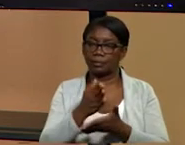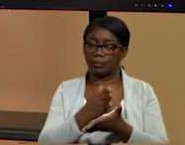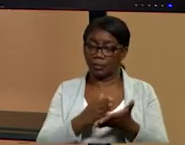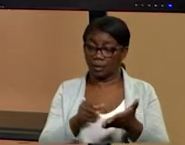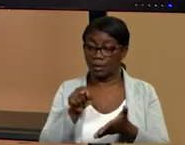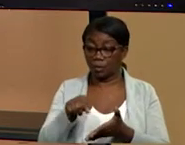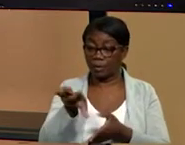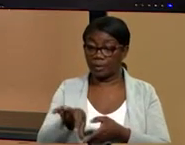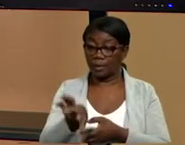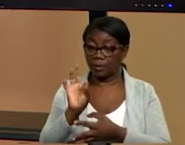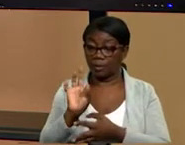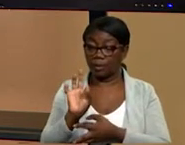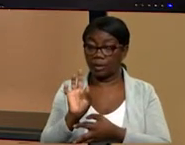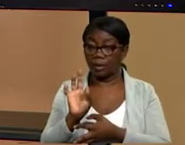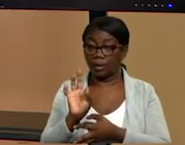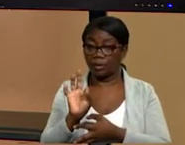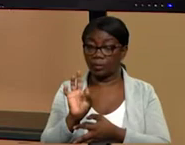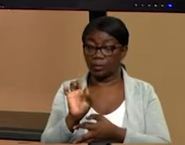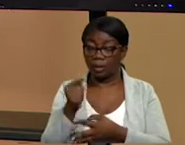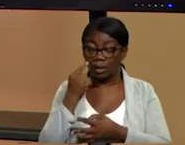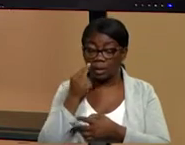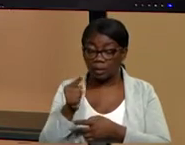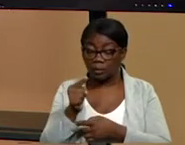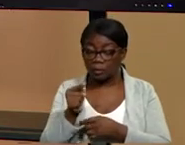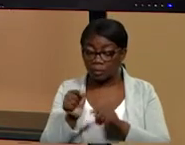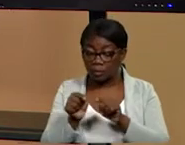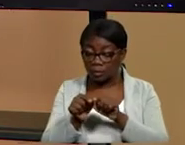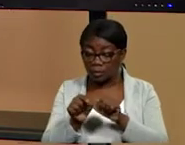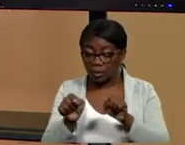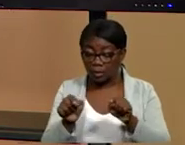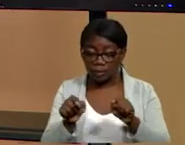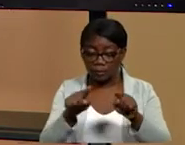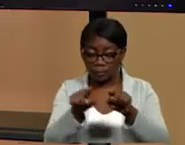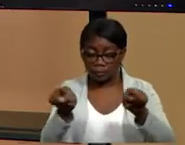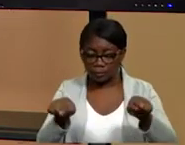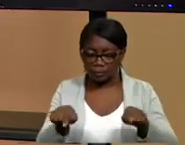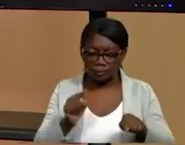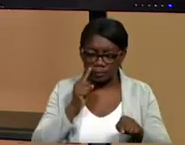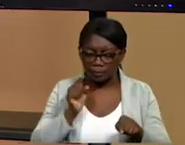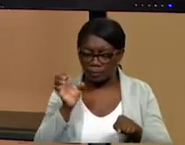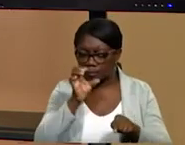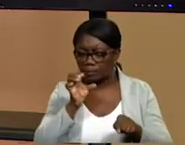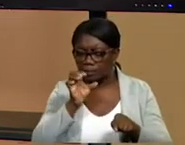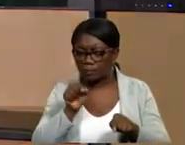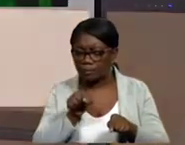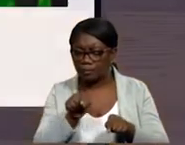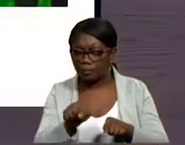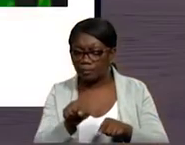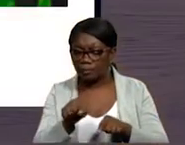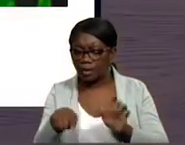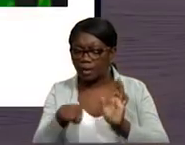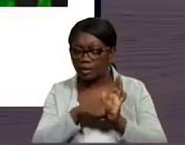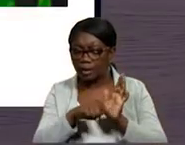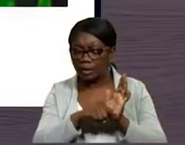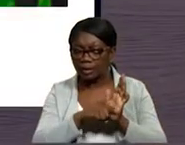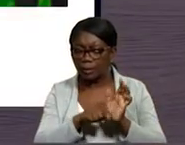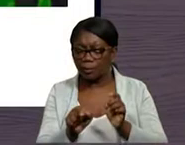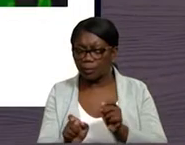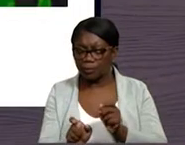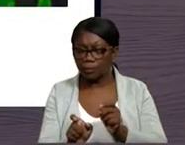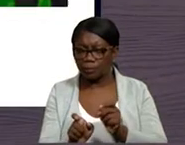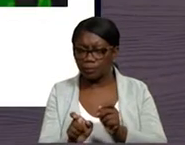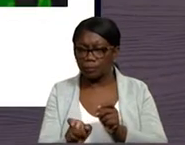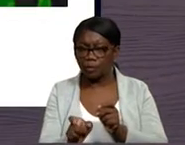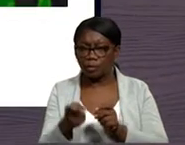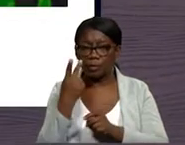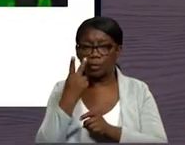encontrado el símbolo en el diagrama de ground, en la tarjeta de control, colocar el terminal negativo en esa ubicación, como ustedes